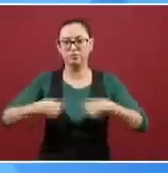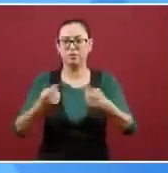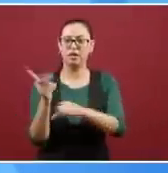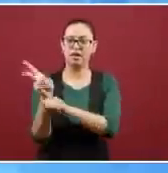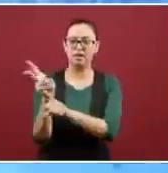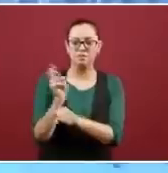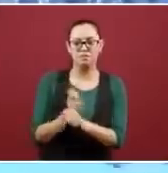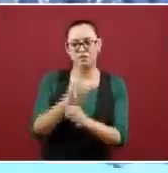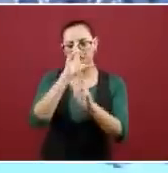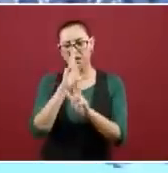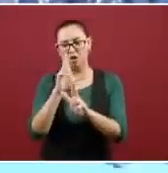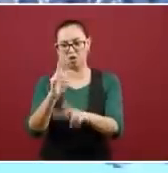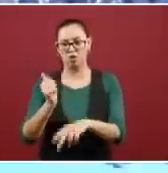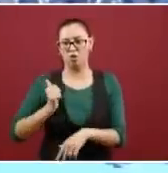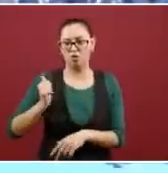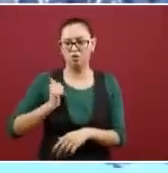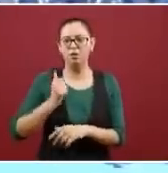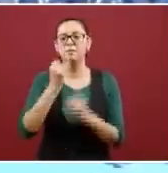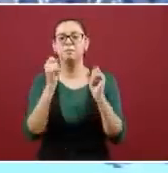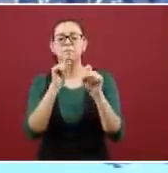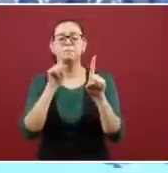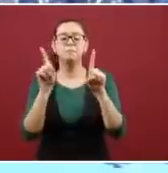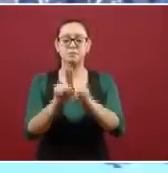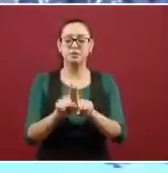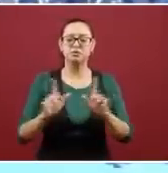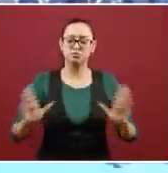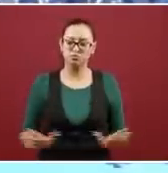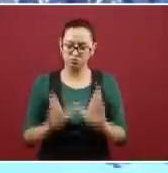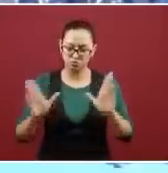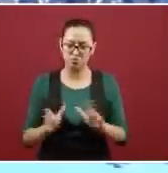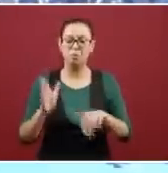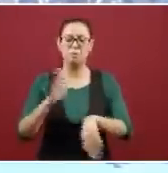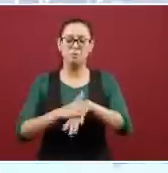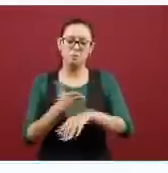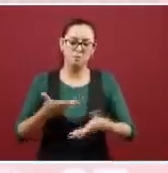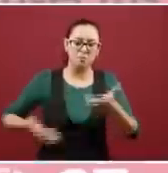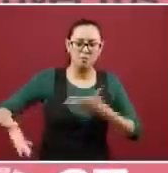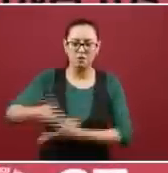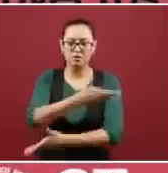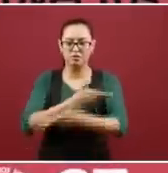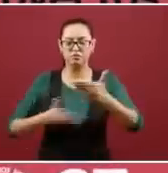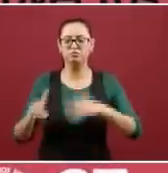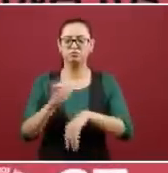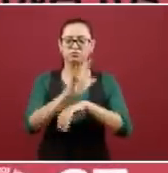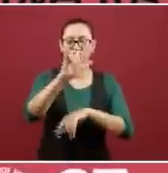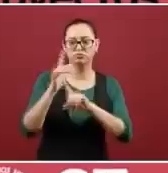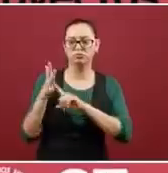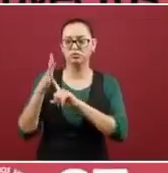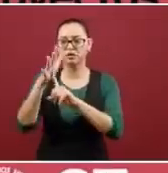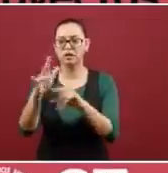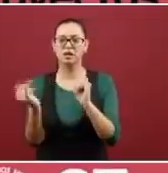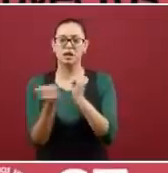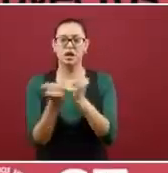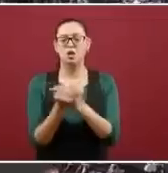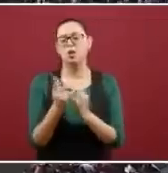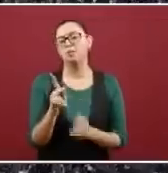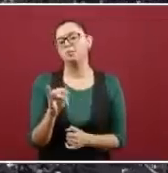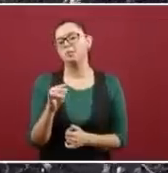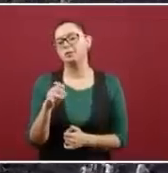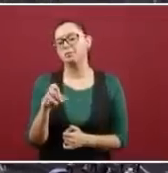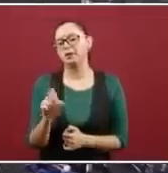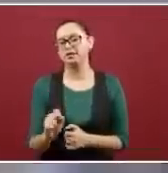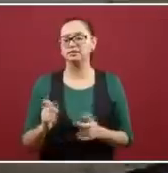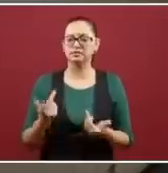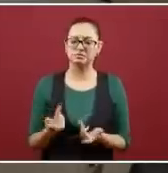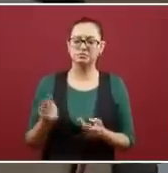invitado de honor e incrementará el comercio con el sector aeronáutico y cooperación académica. El apoyo a las pequeñas y medianas industrias a través